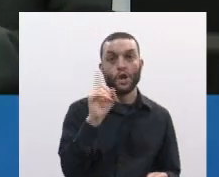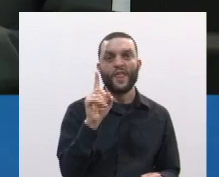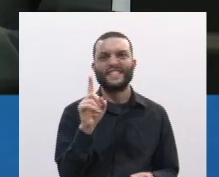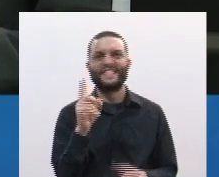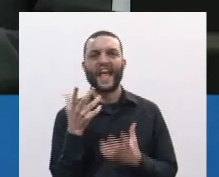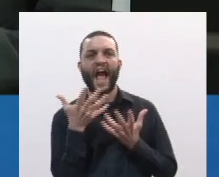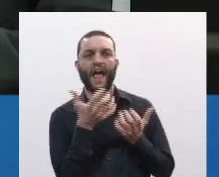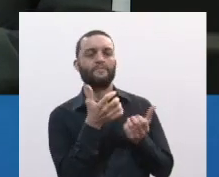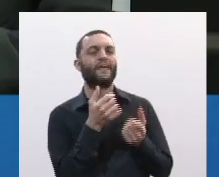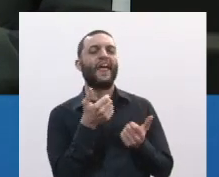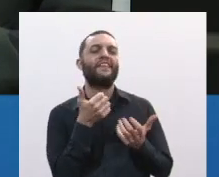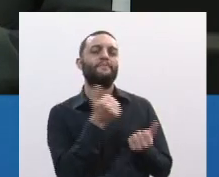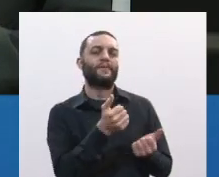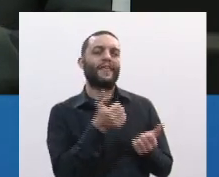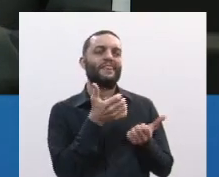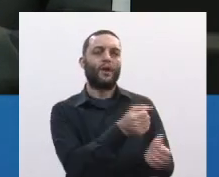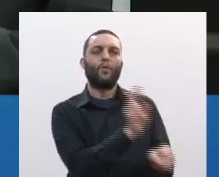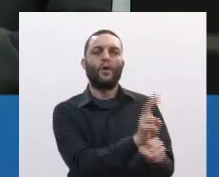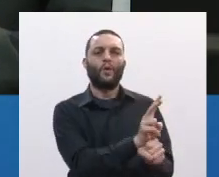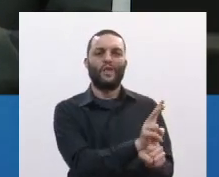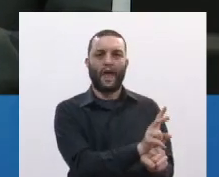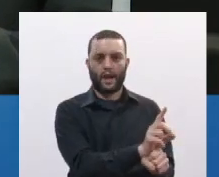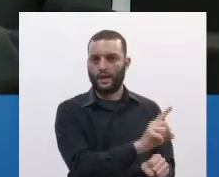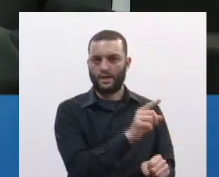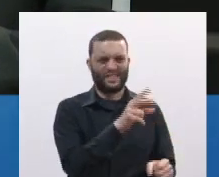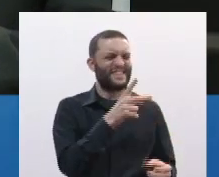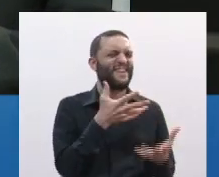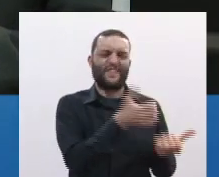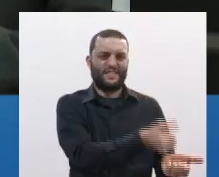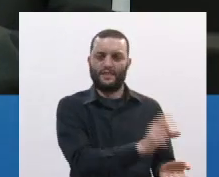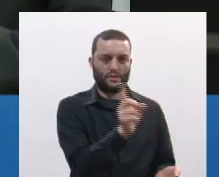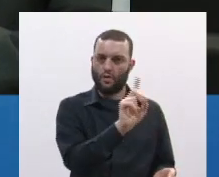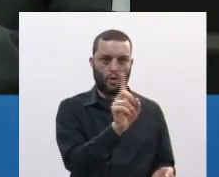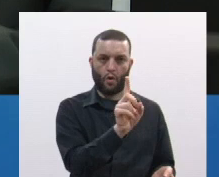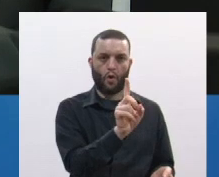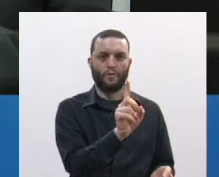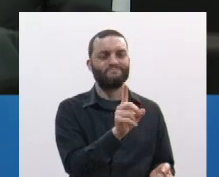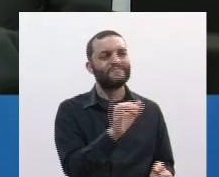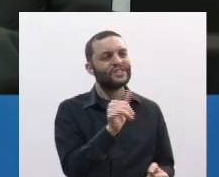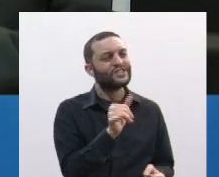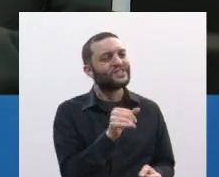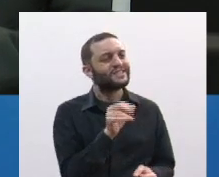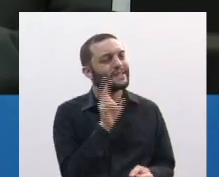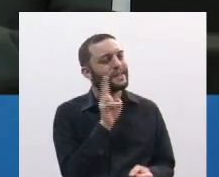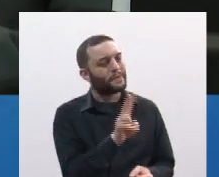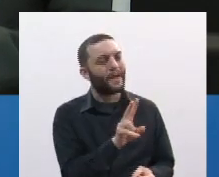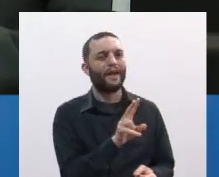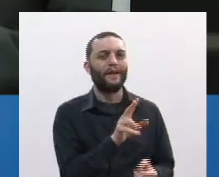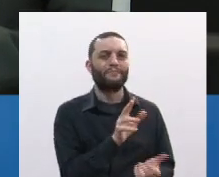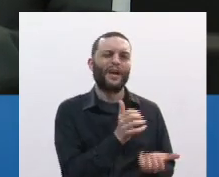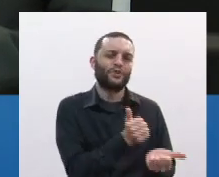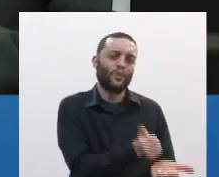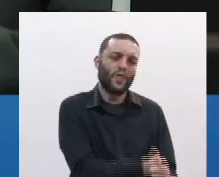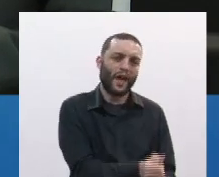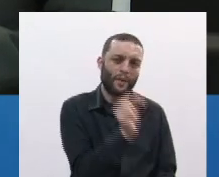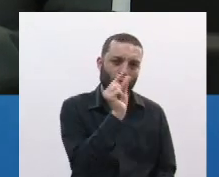Y se sabe defender sola. Pero sí que la cuidemos. Y la otra obsesión que tenía era con los